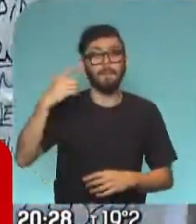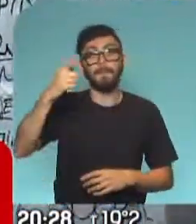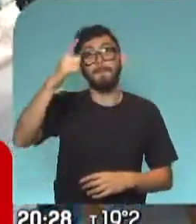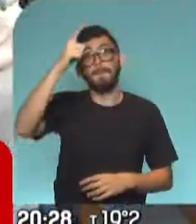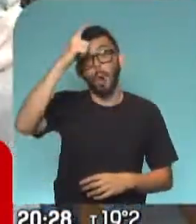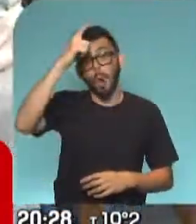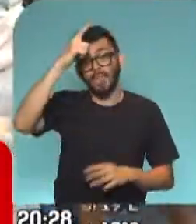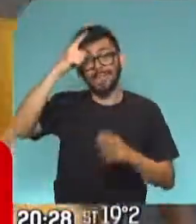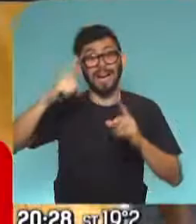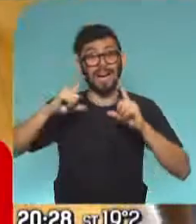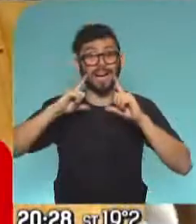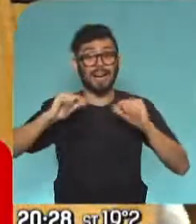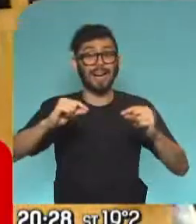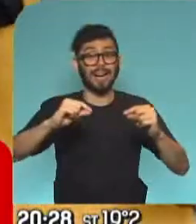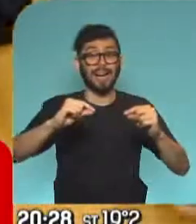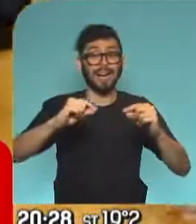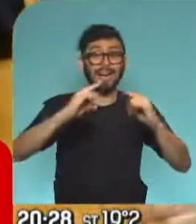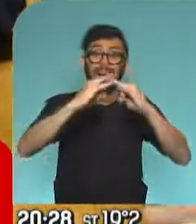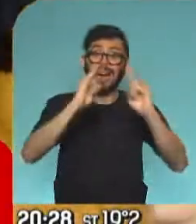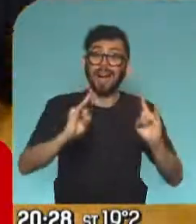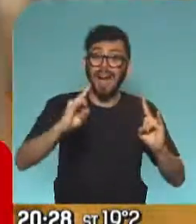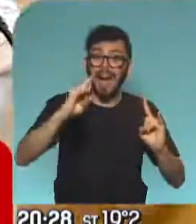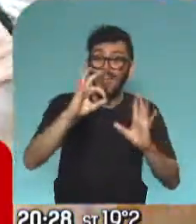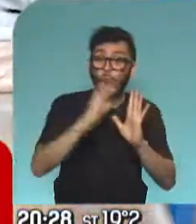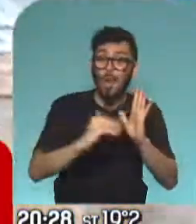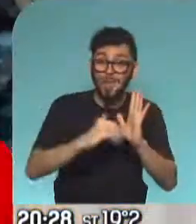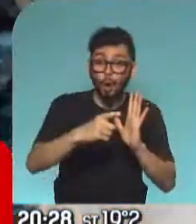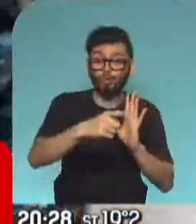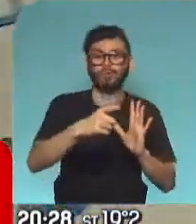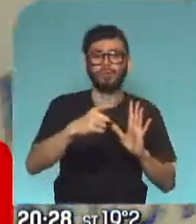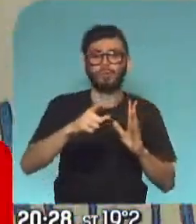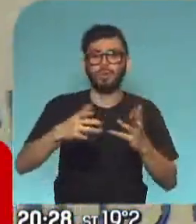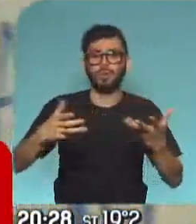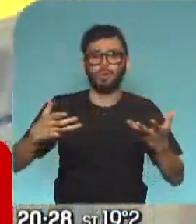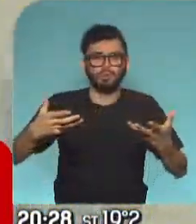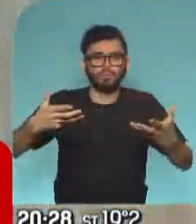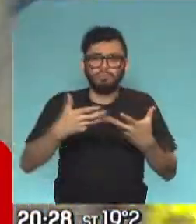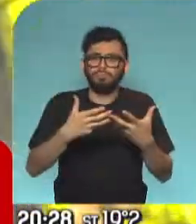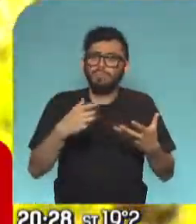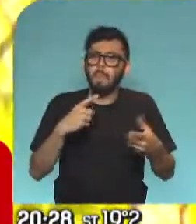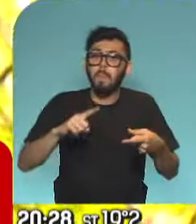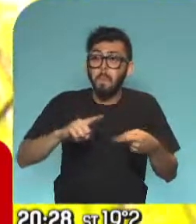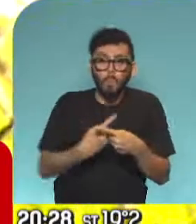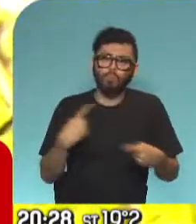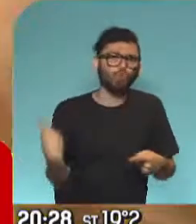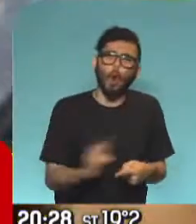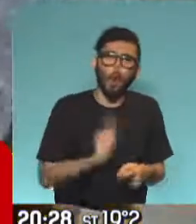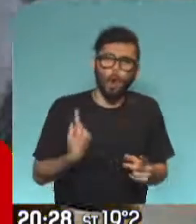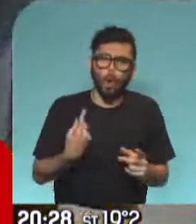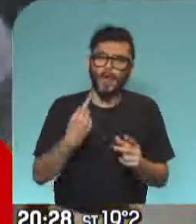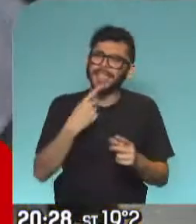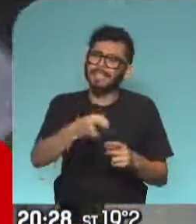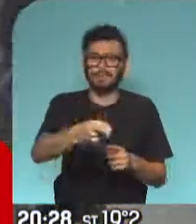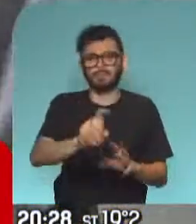de la quinta olivos todos los espacios ideológicos entendieron la importancia esto ya manifestarse en contra de esa posibilidad porque entendían que